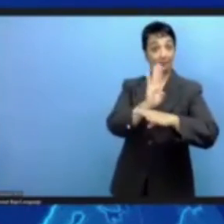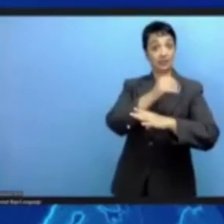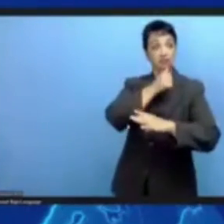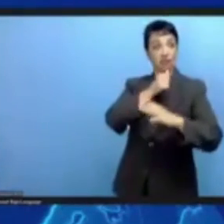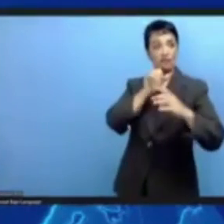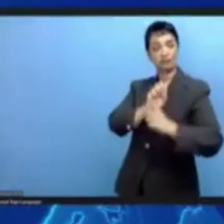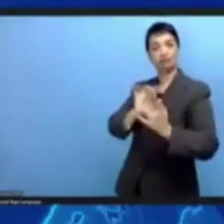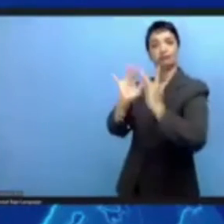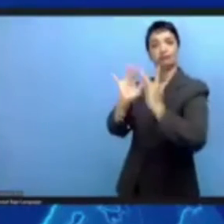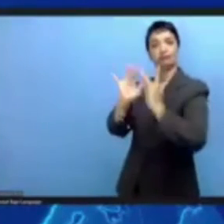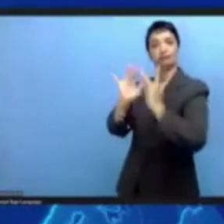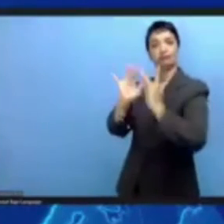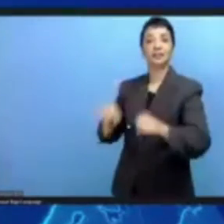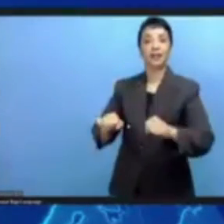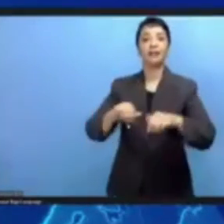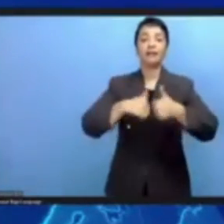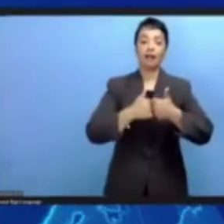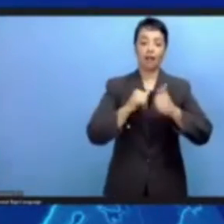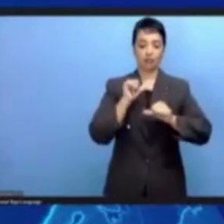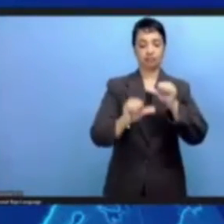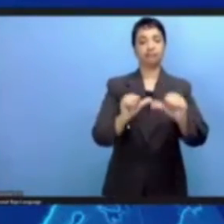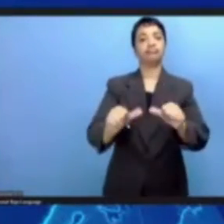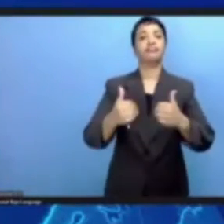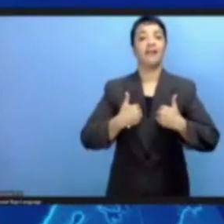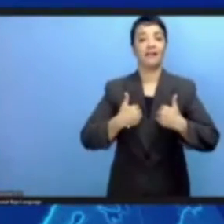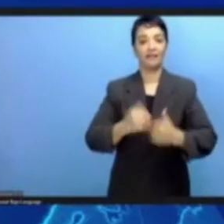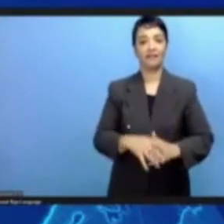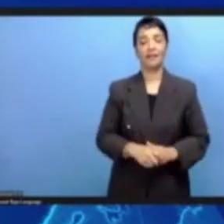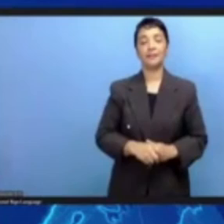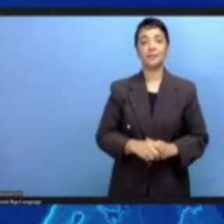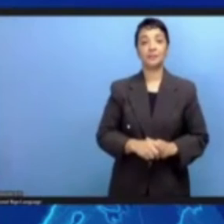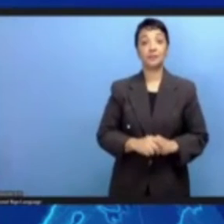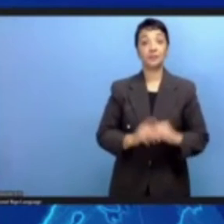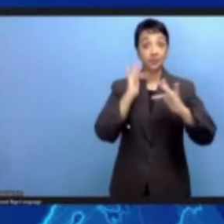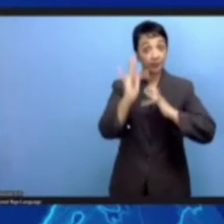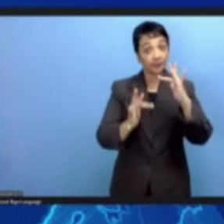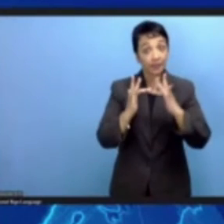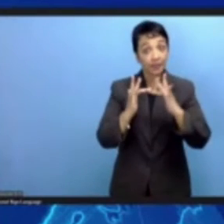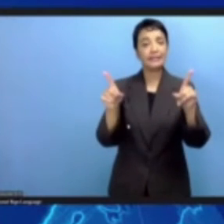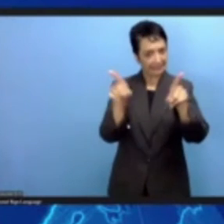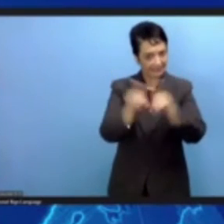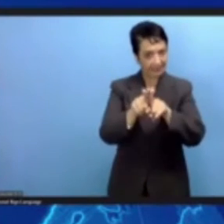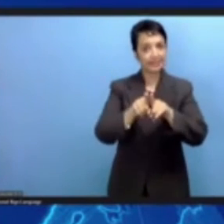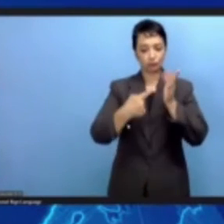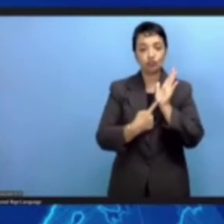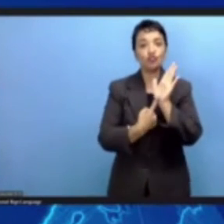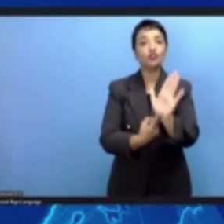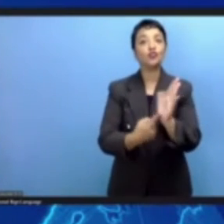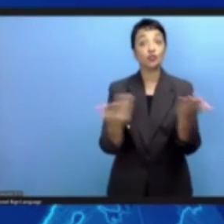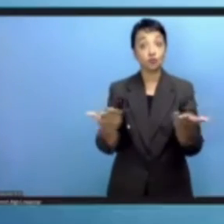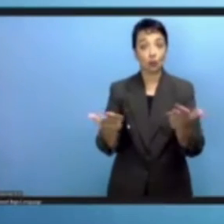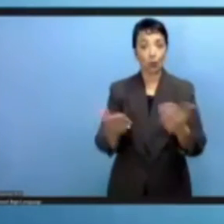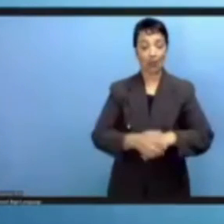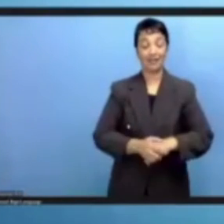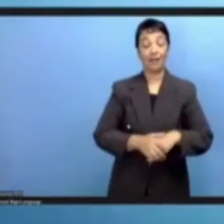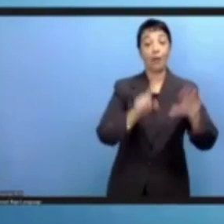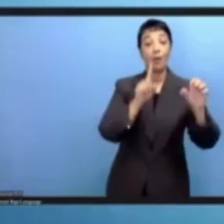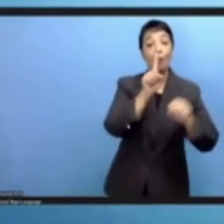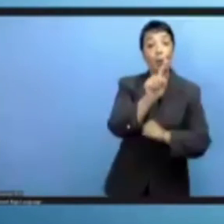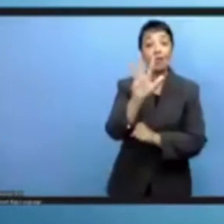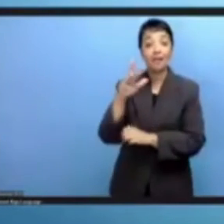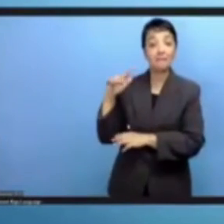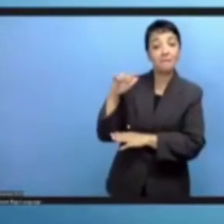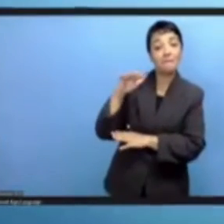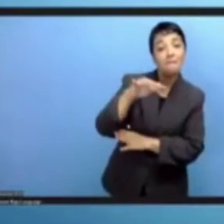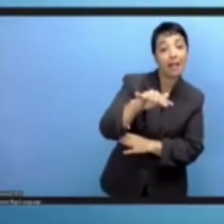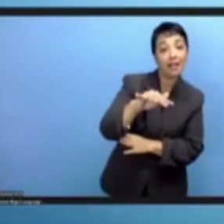de la infraestructura que se abre en el sector de las telecomunicaciones a los sectores privados y construyendo una infraestructura de